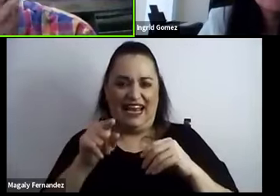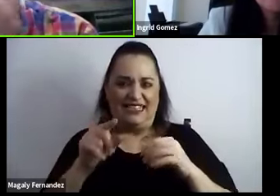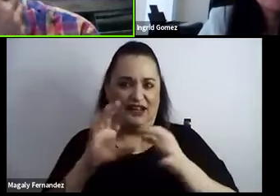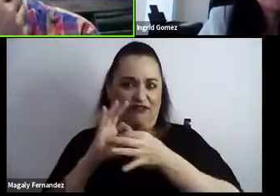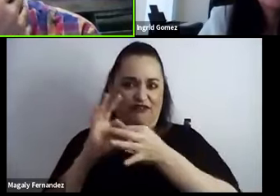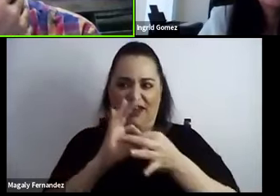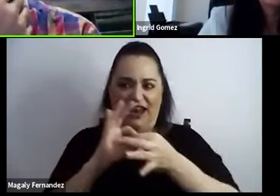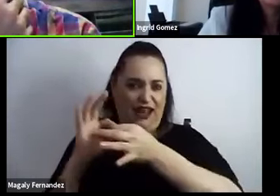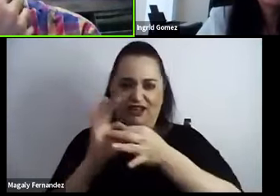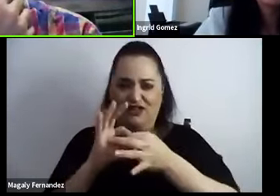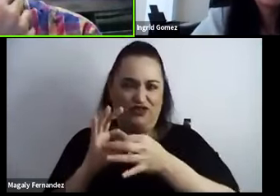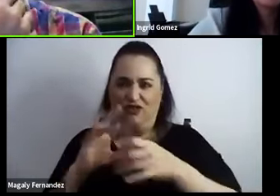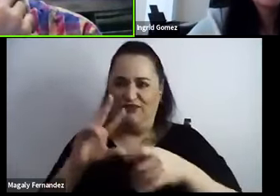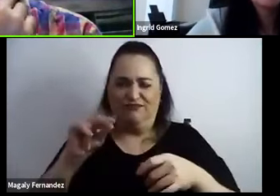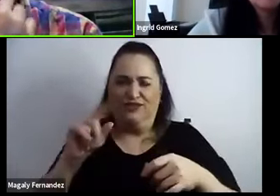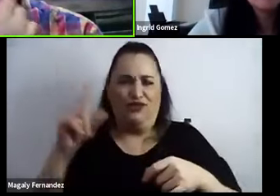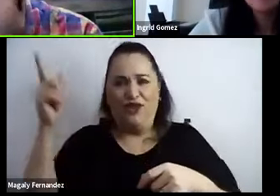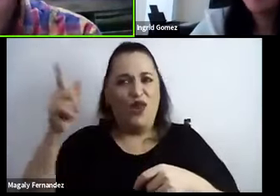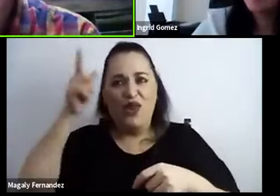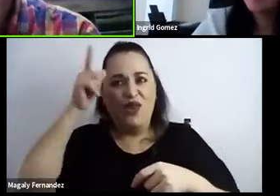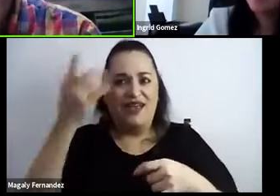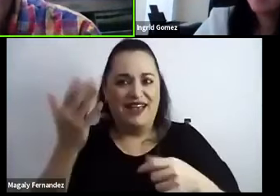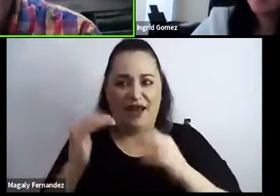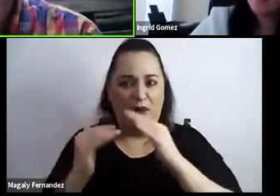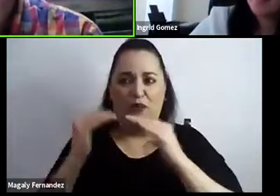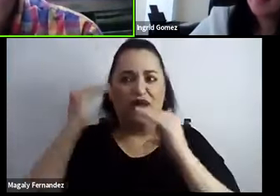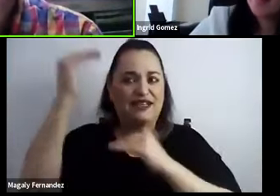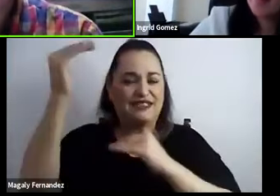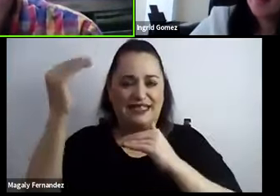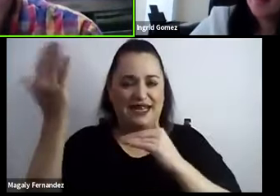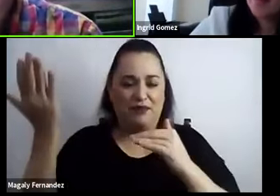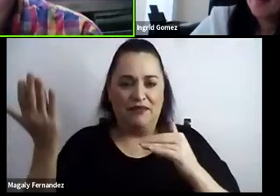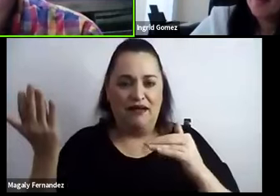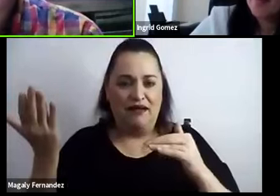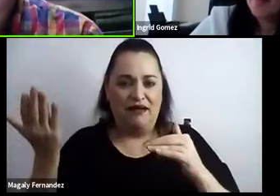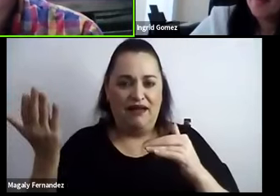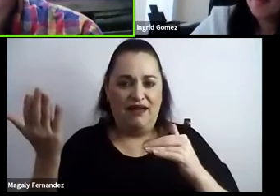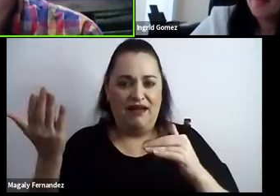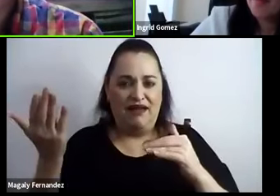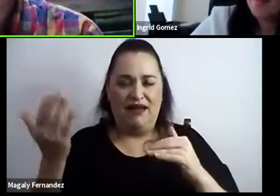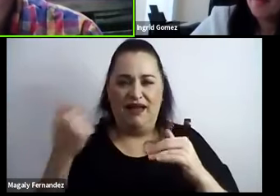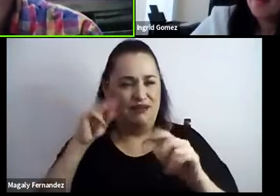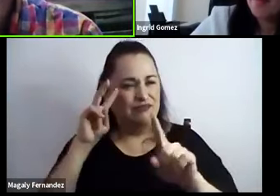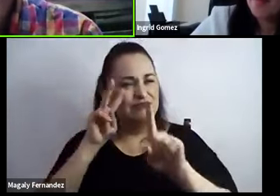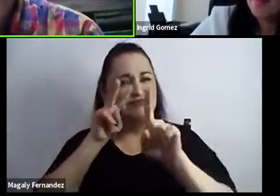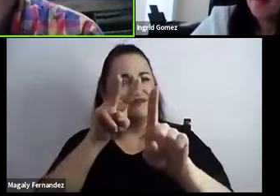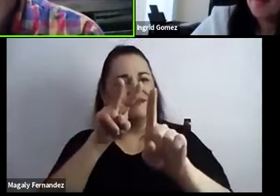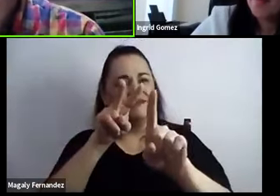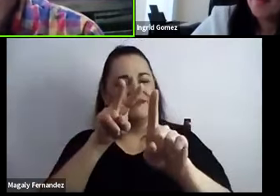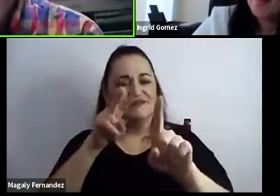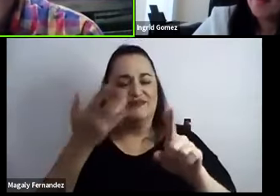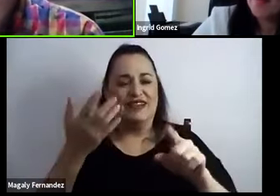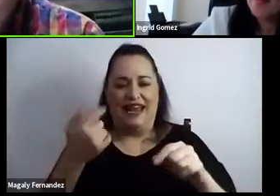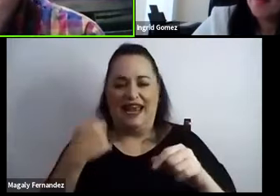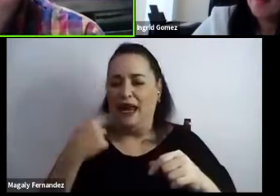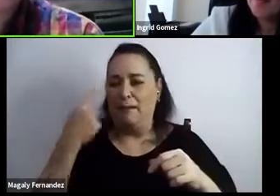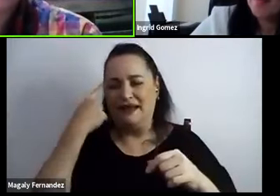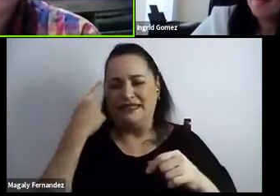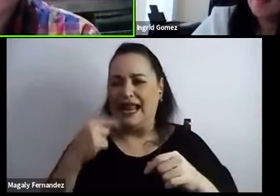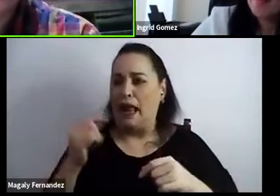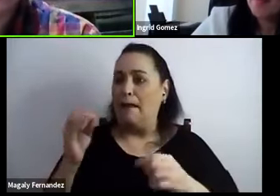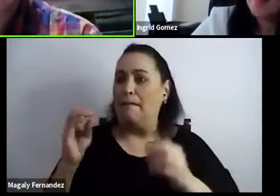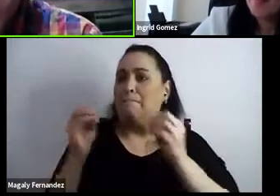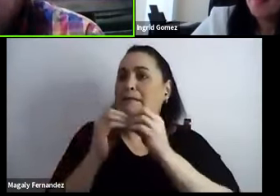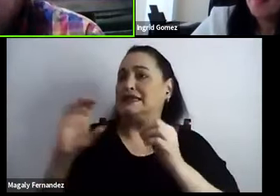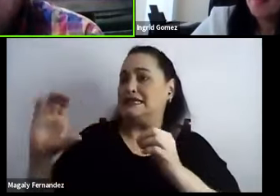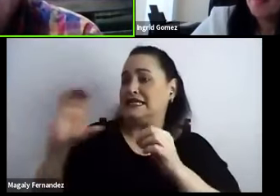relación tan absurda, verdad? Por encima de cierto umbral, incluso considerar que más dinero es más